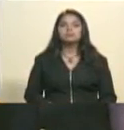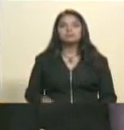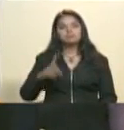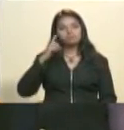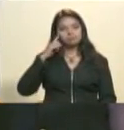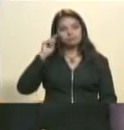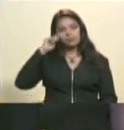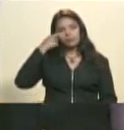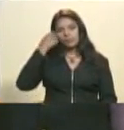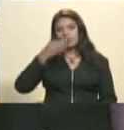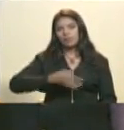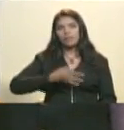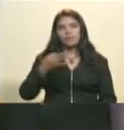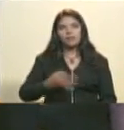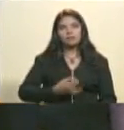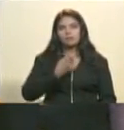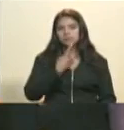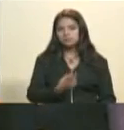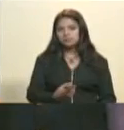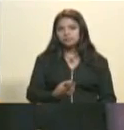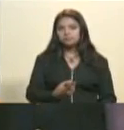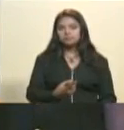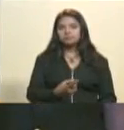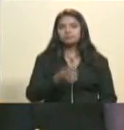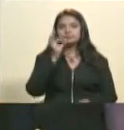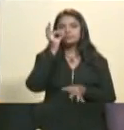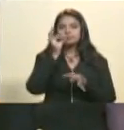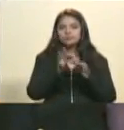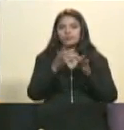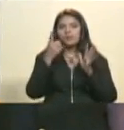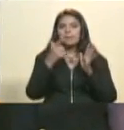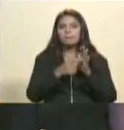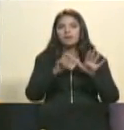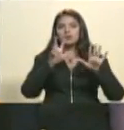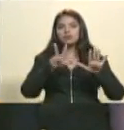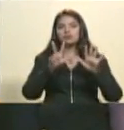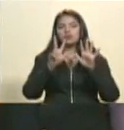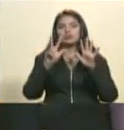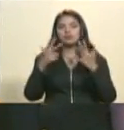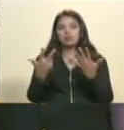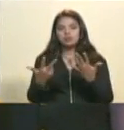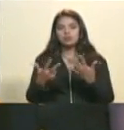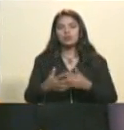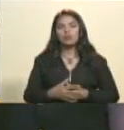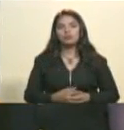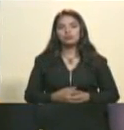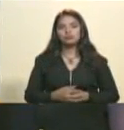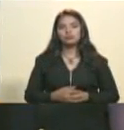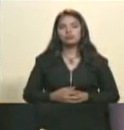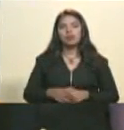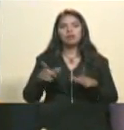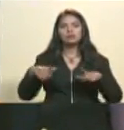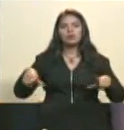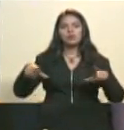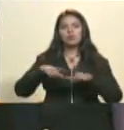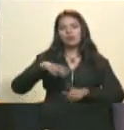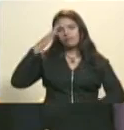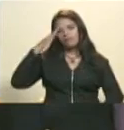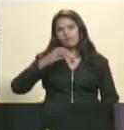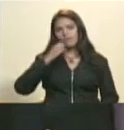recordamos lo expresado en septiembre de 1818 en el cuartel general de